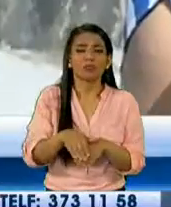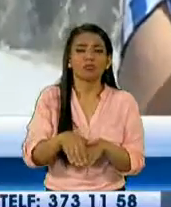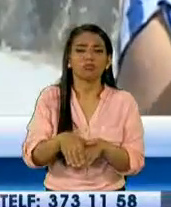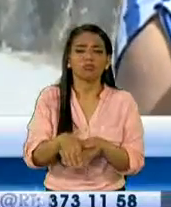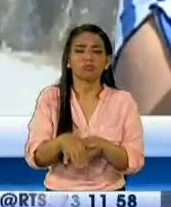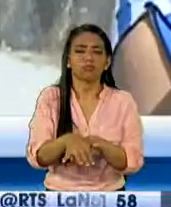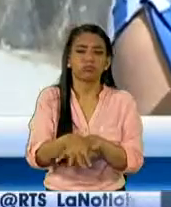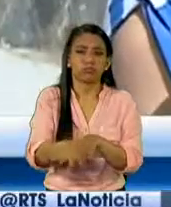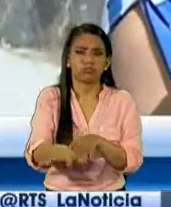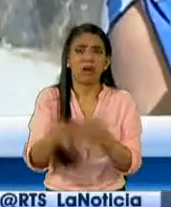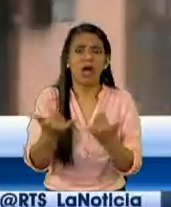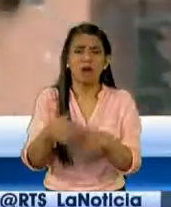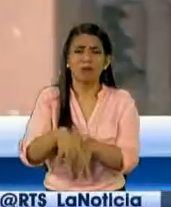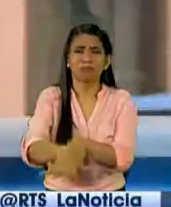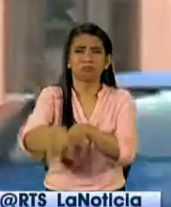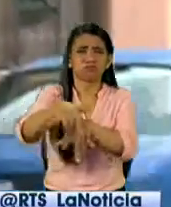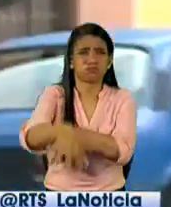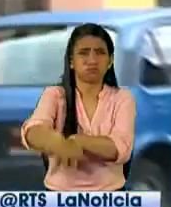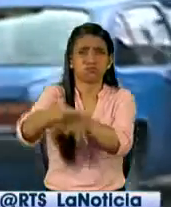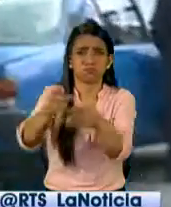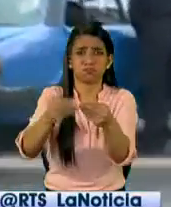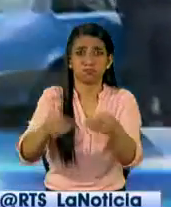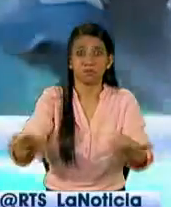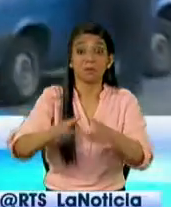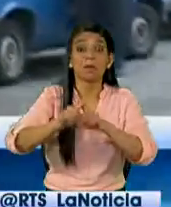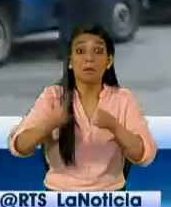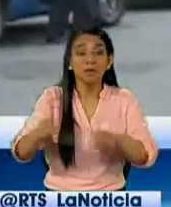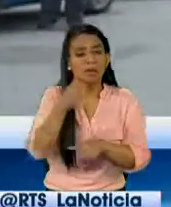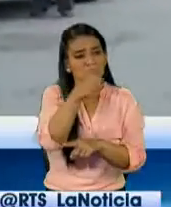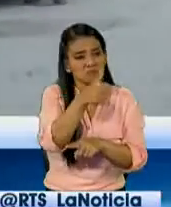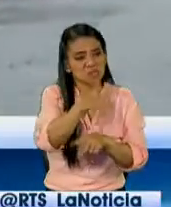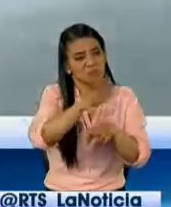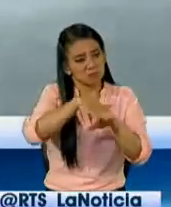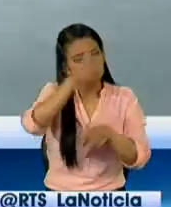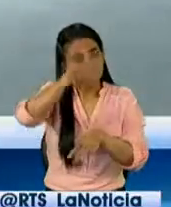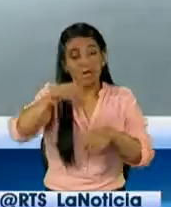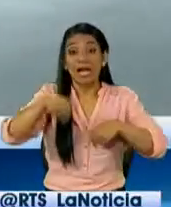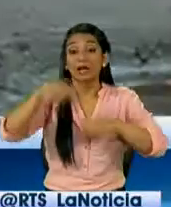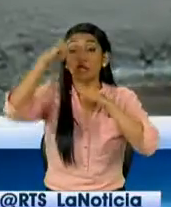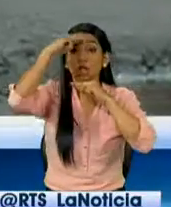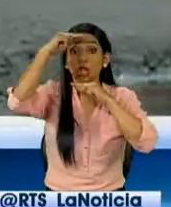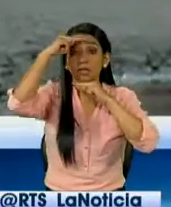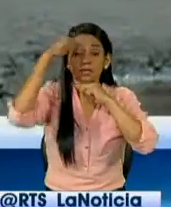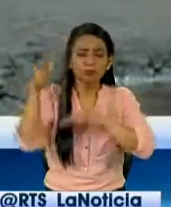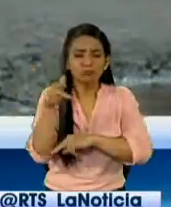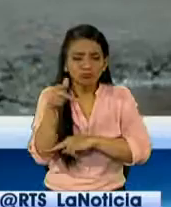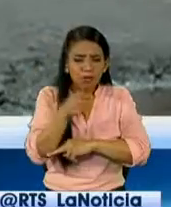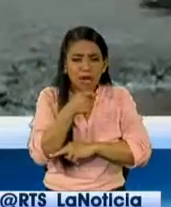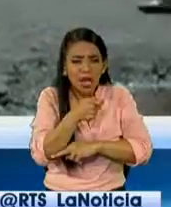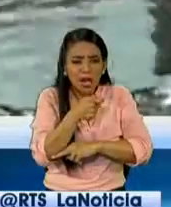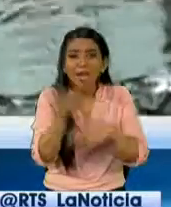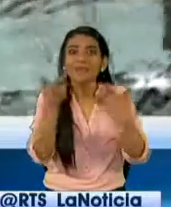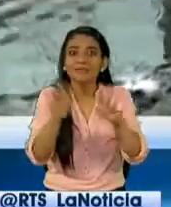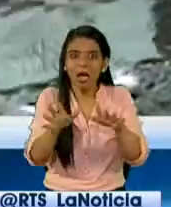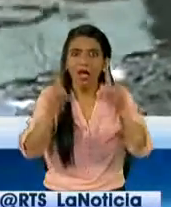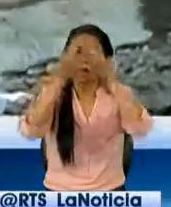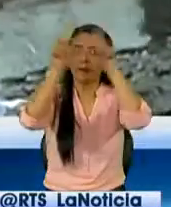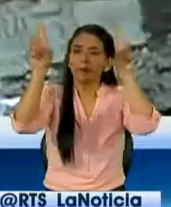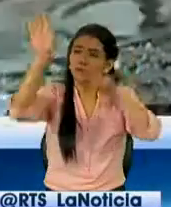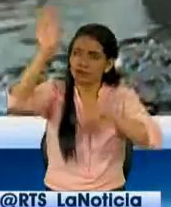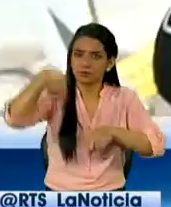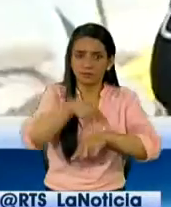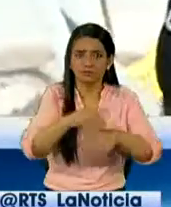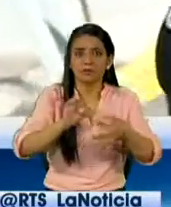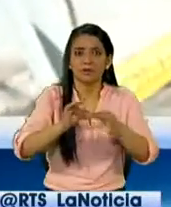era un desperdicio. Pero gracias al llamado de la propia comunidad, la entidad encargada de la intervención de este tipo de daños acudió de inmediato a arreglar la